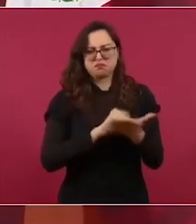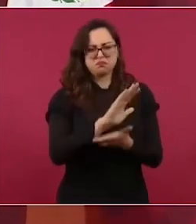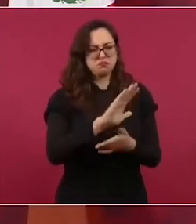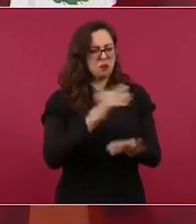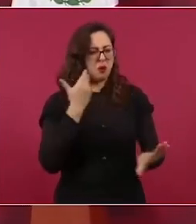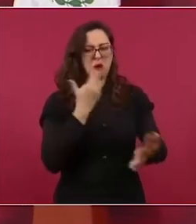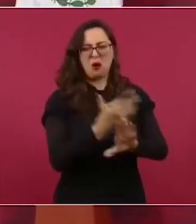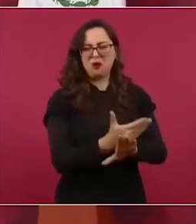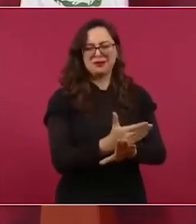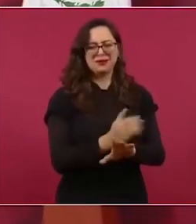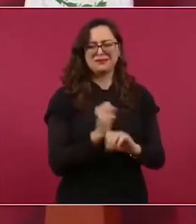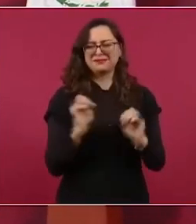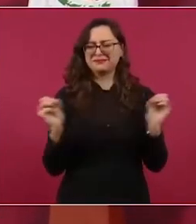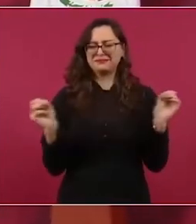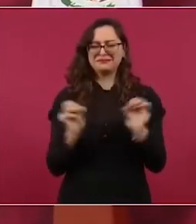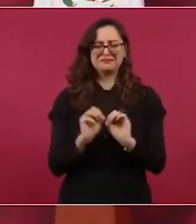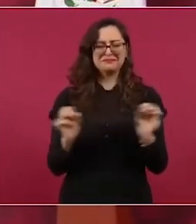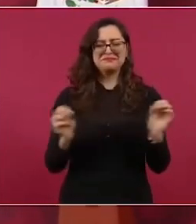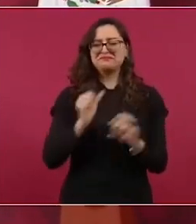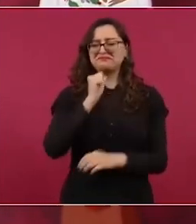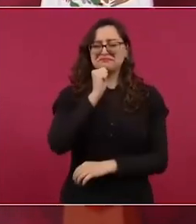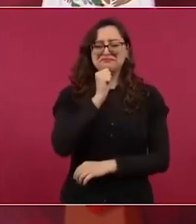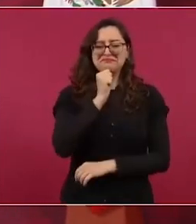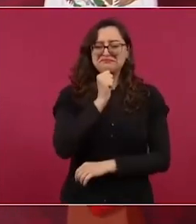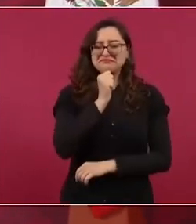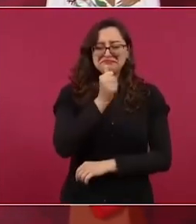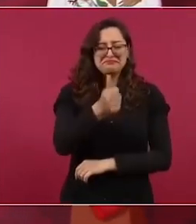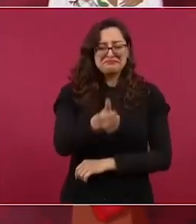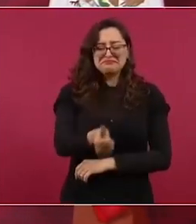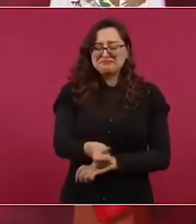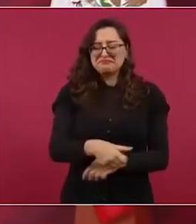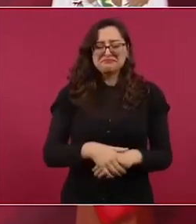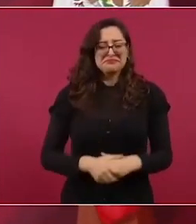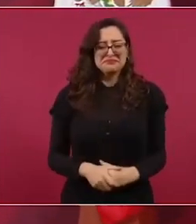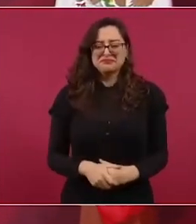que ninguna autoridad,